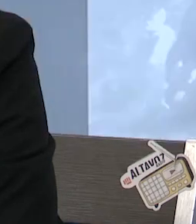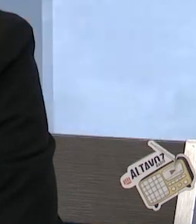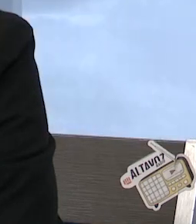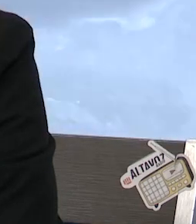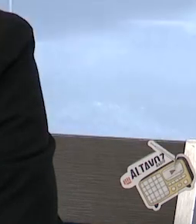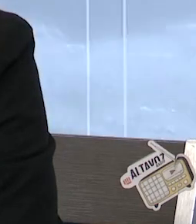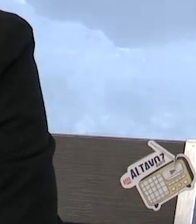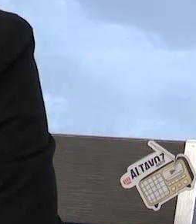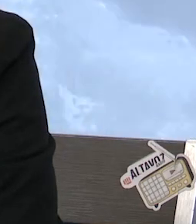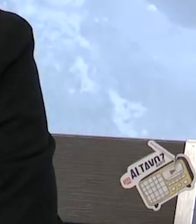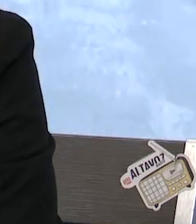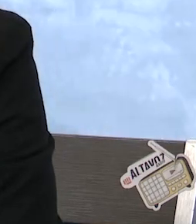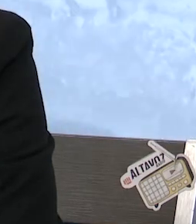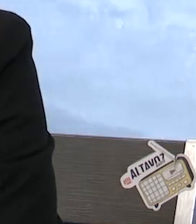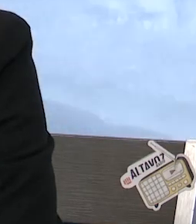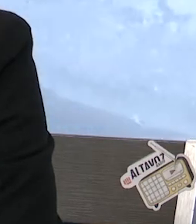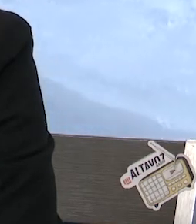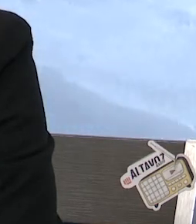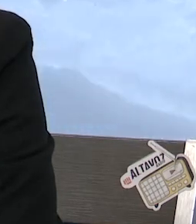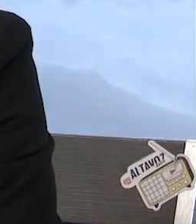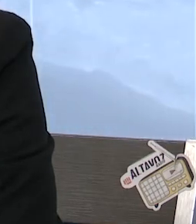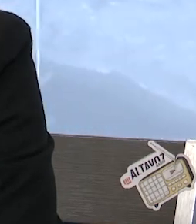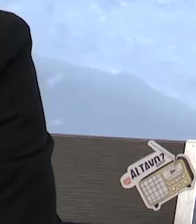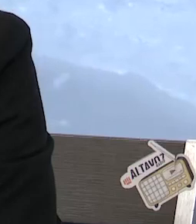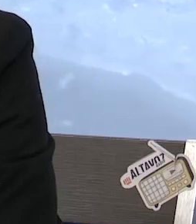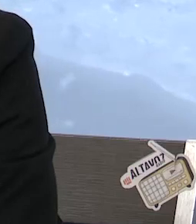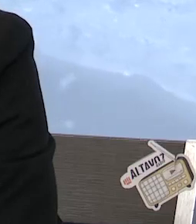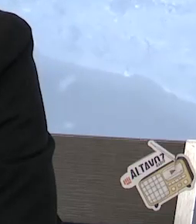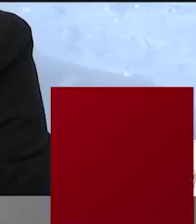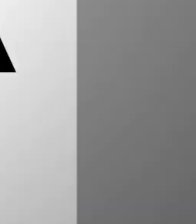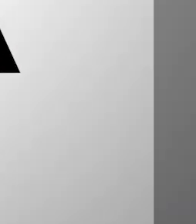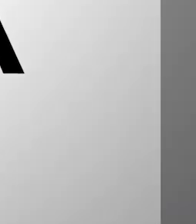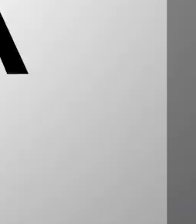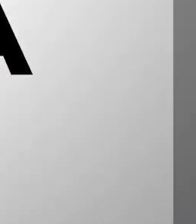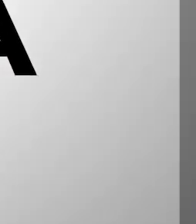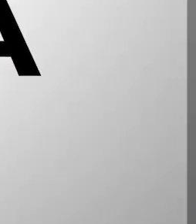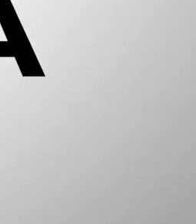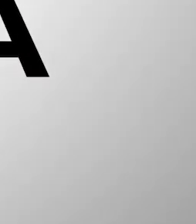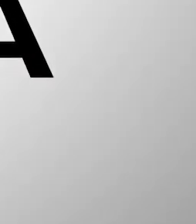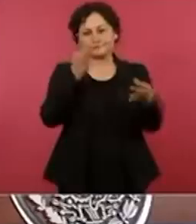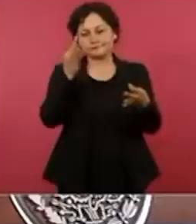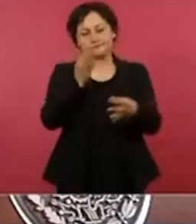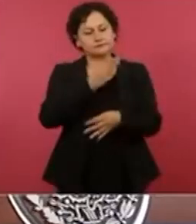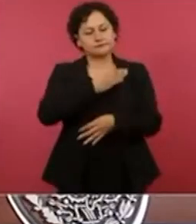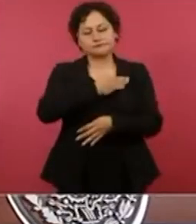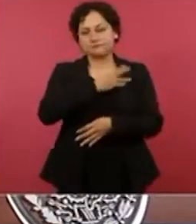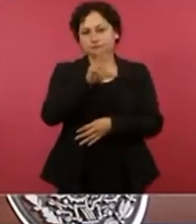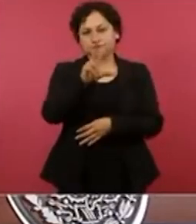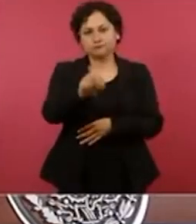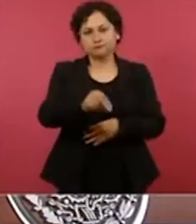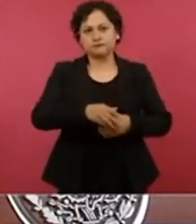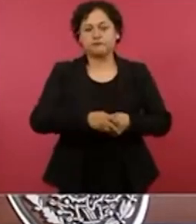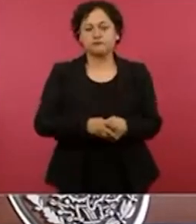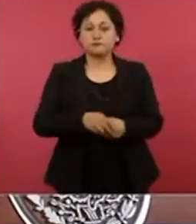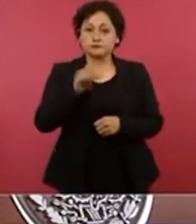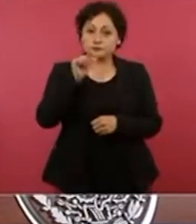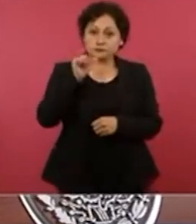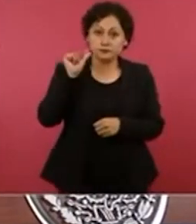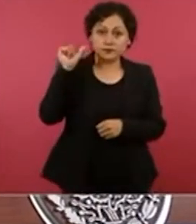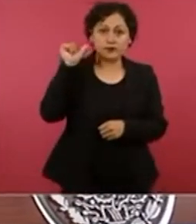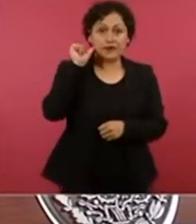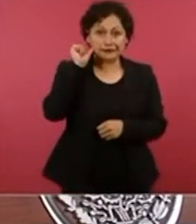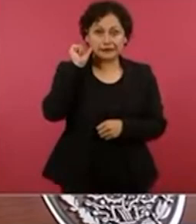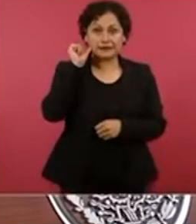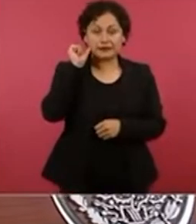empresario mexicano estadounidense con visas de trabajo temporal un accidente ayer